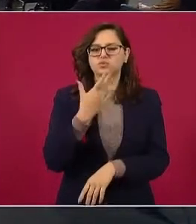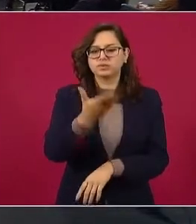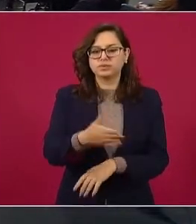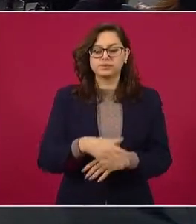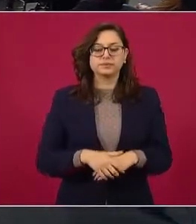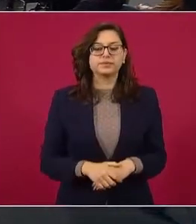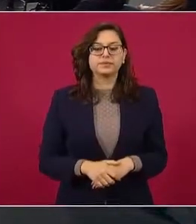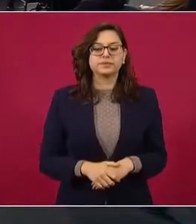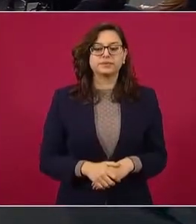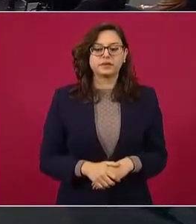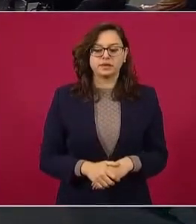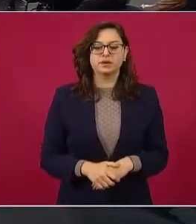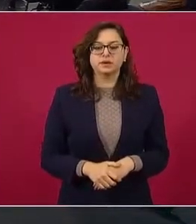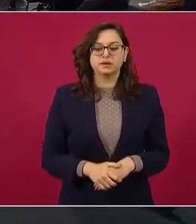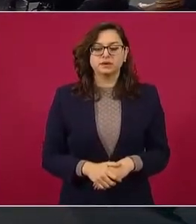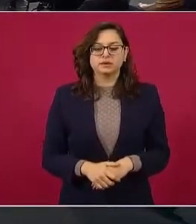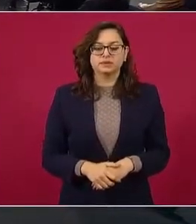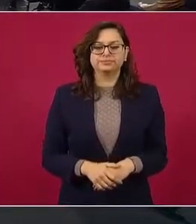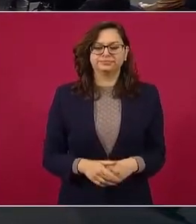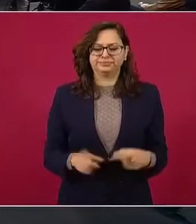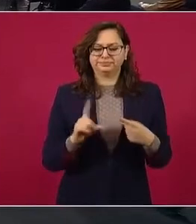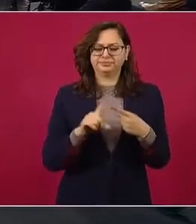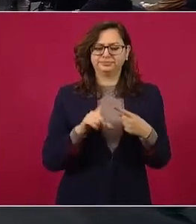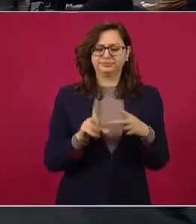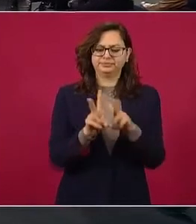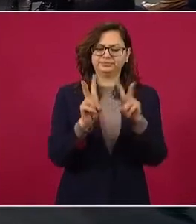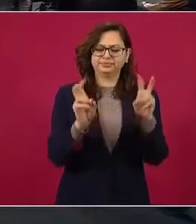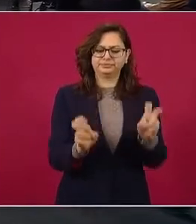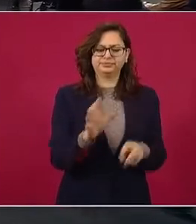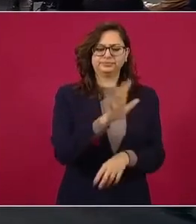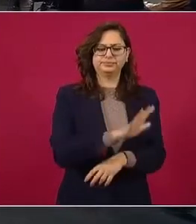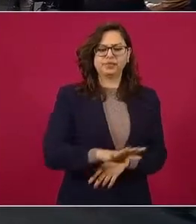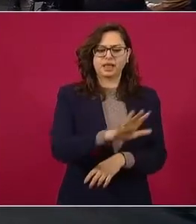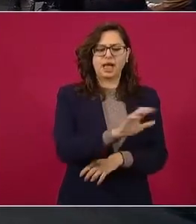Aguililla y lo de